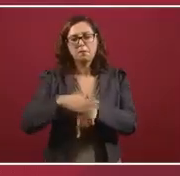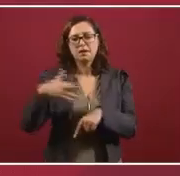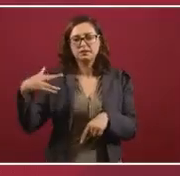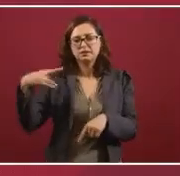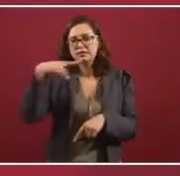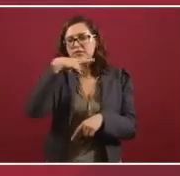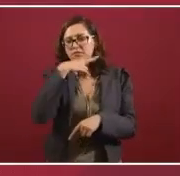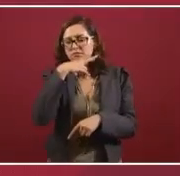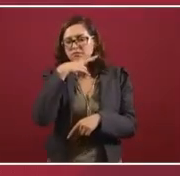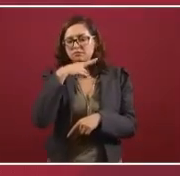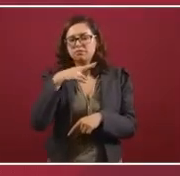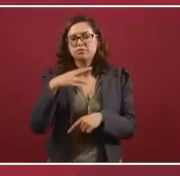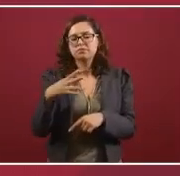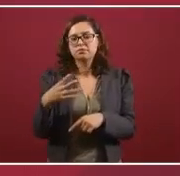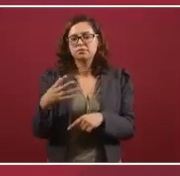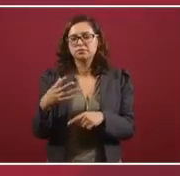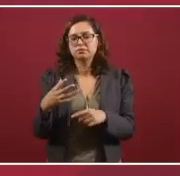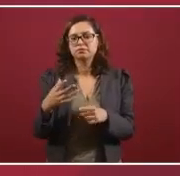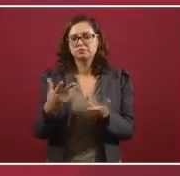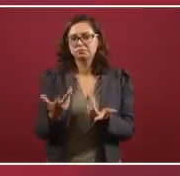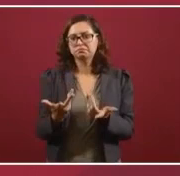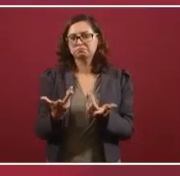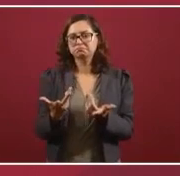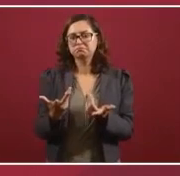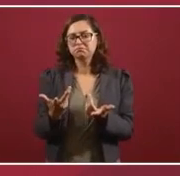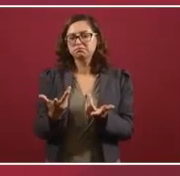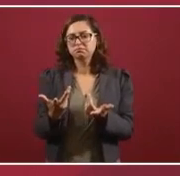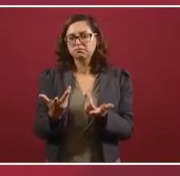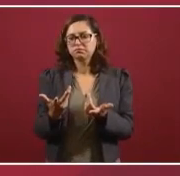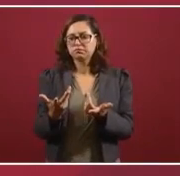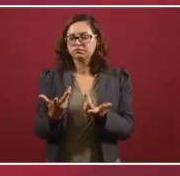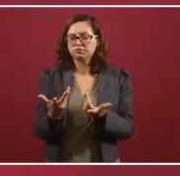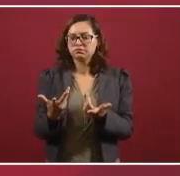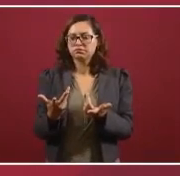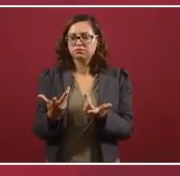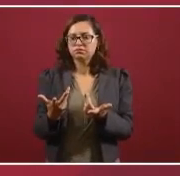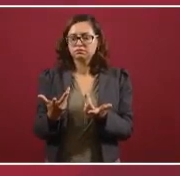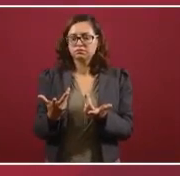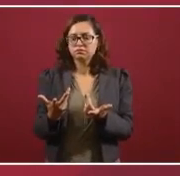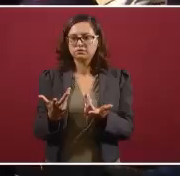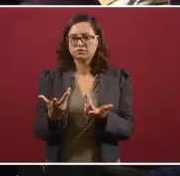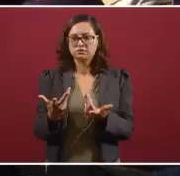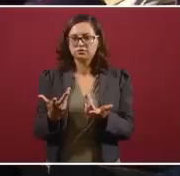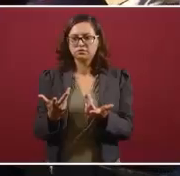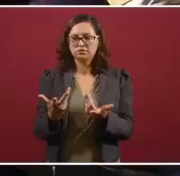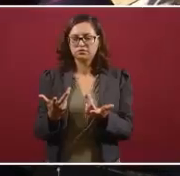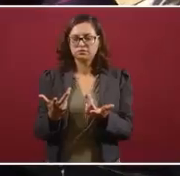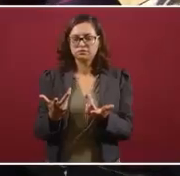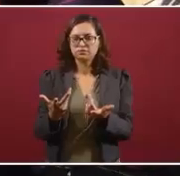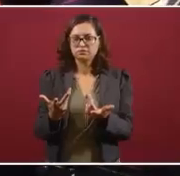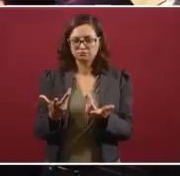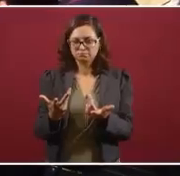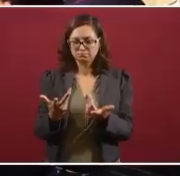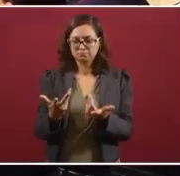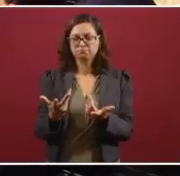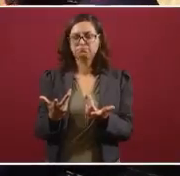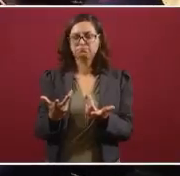centro, una posición que cambia en principio y por ahora